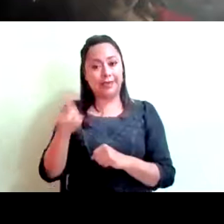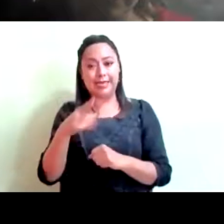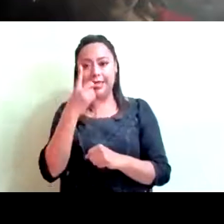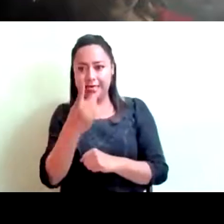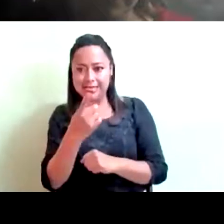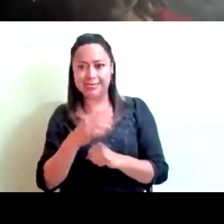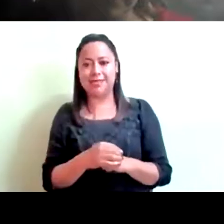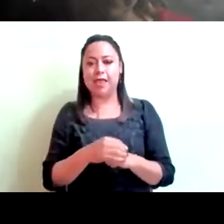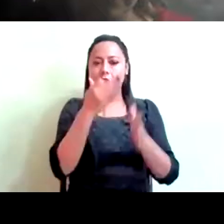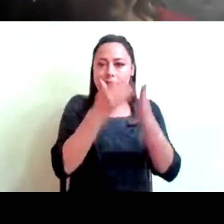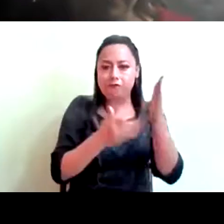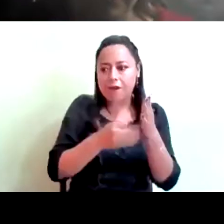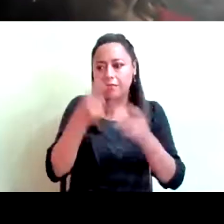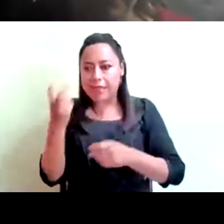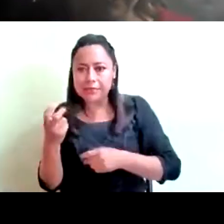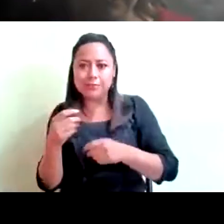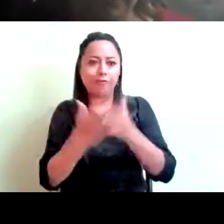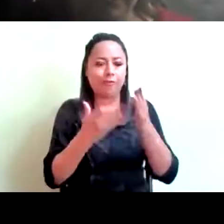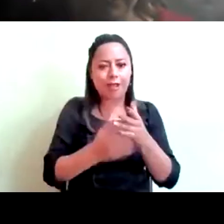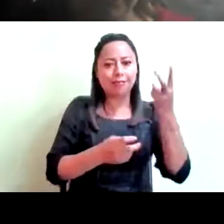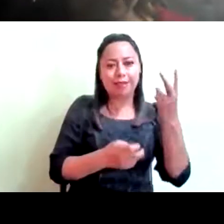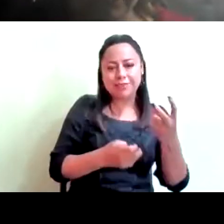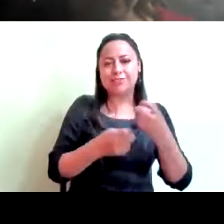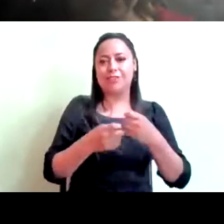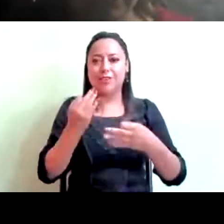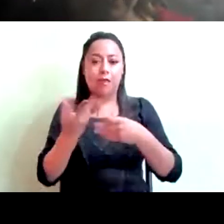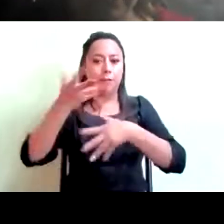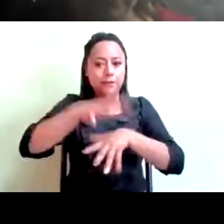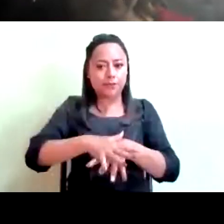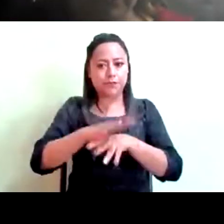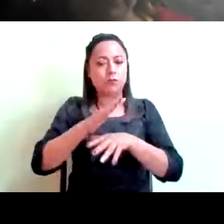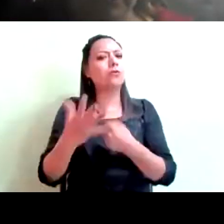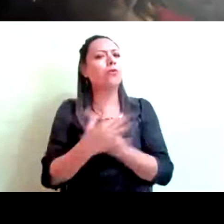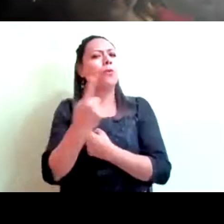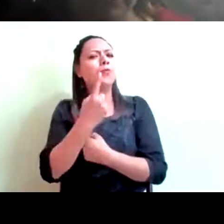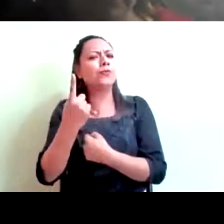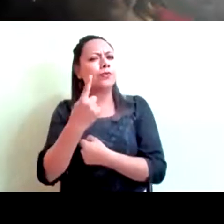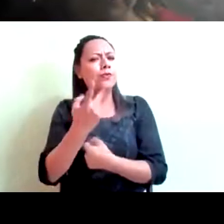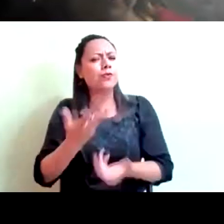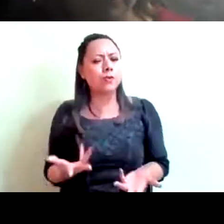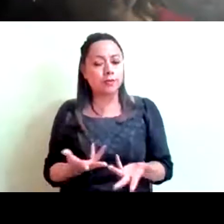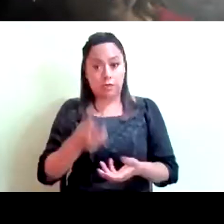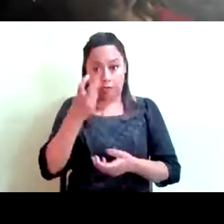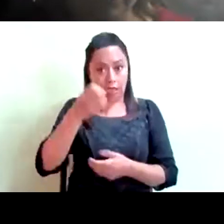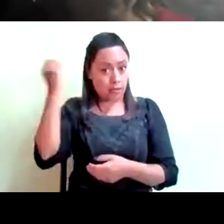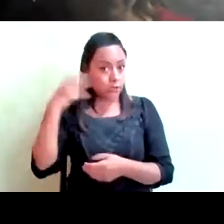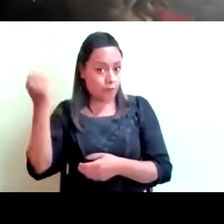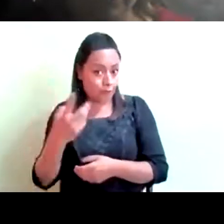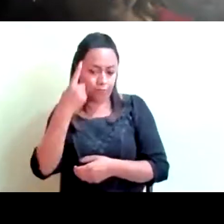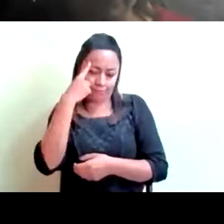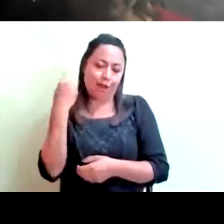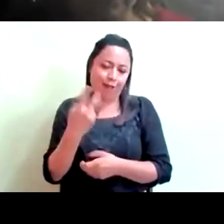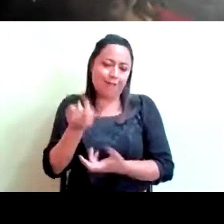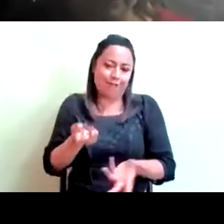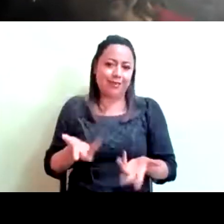falta allá, y pues tenemos que incorporarlo, sobre todo porque estos foros para eso son,